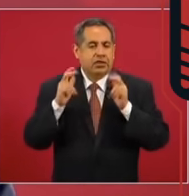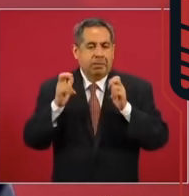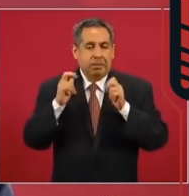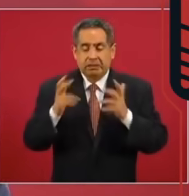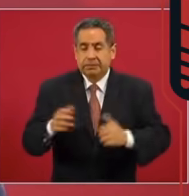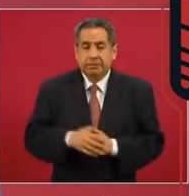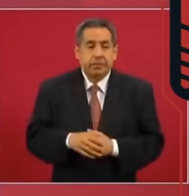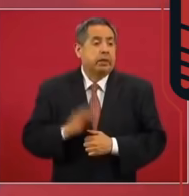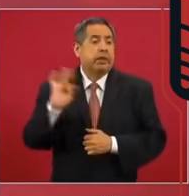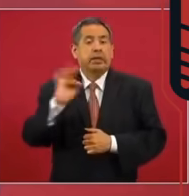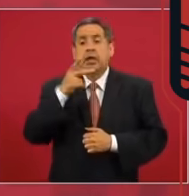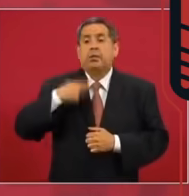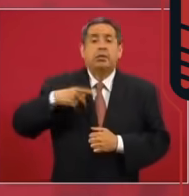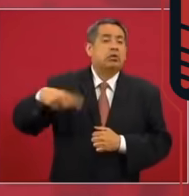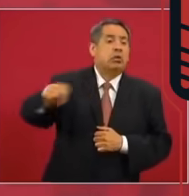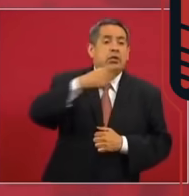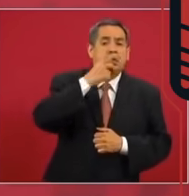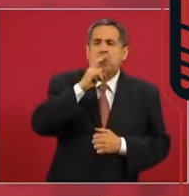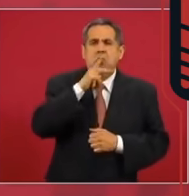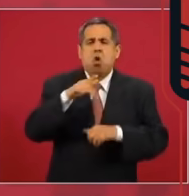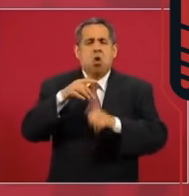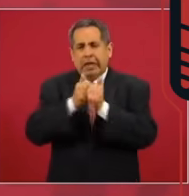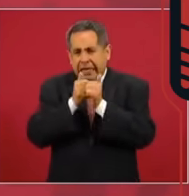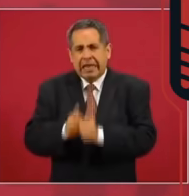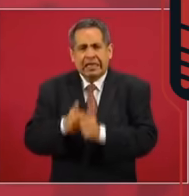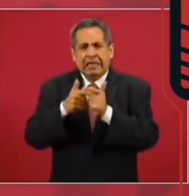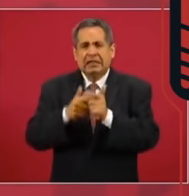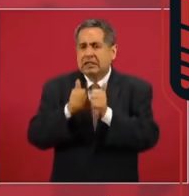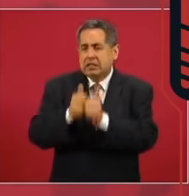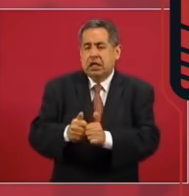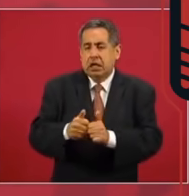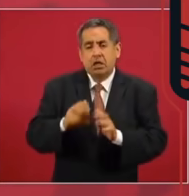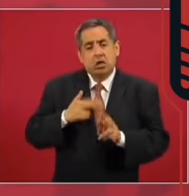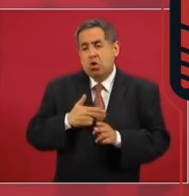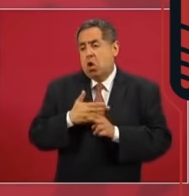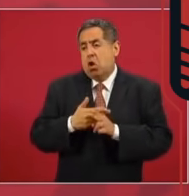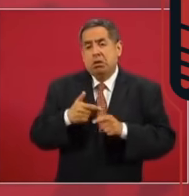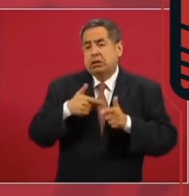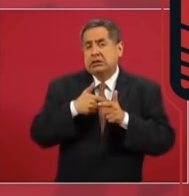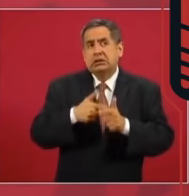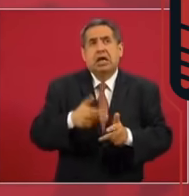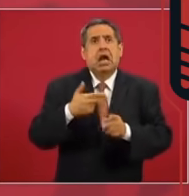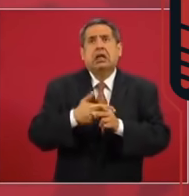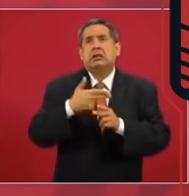Si el pueblo dice que me quede, pues termino en el